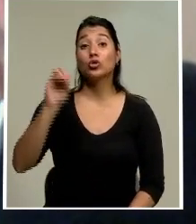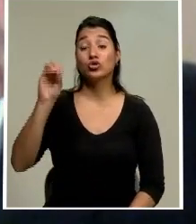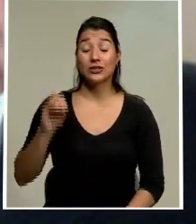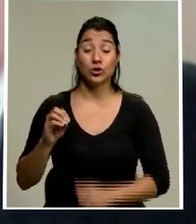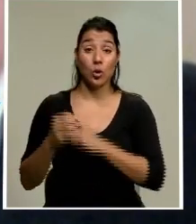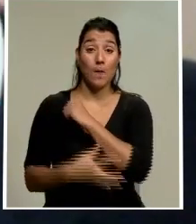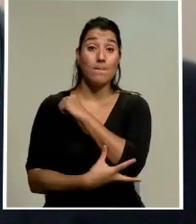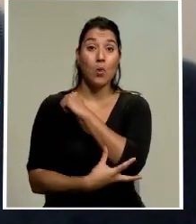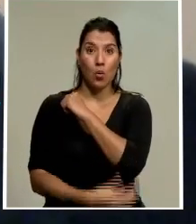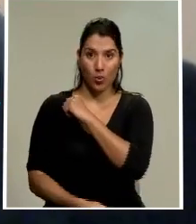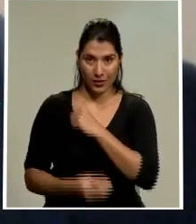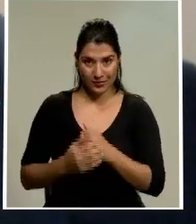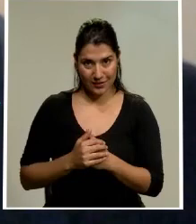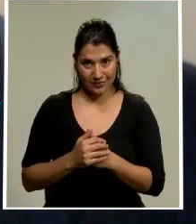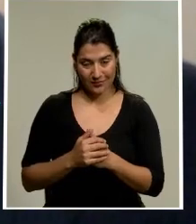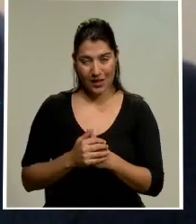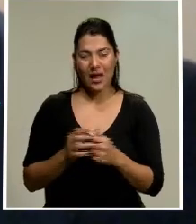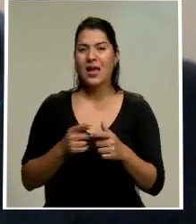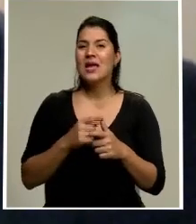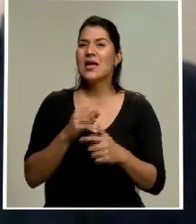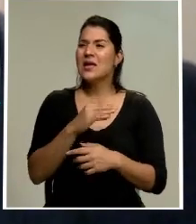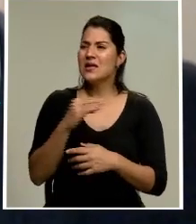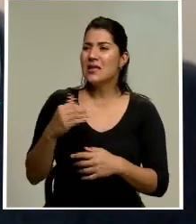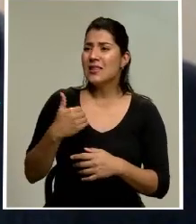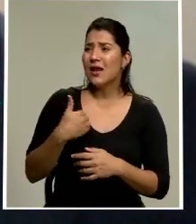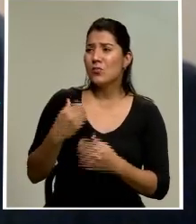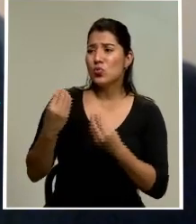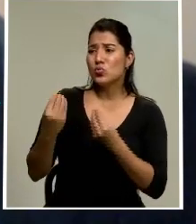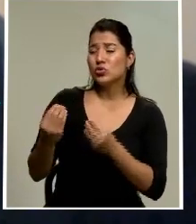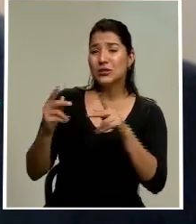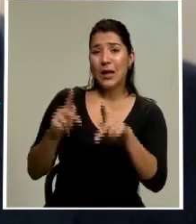26,2%. Estamos en un contexto de desempleo,